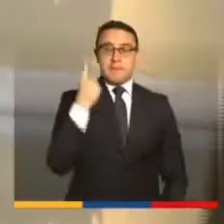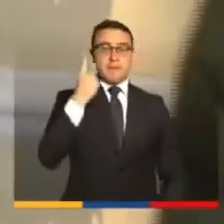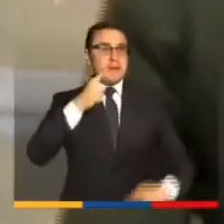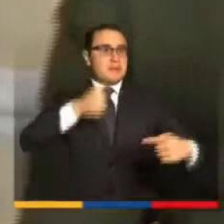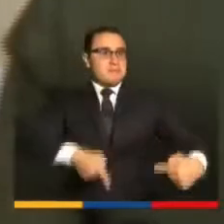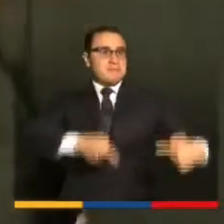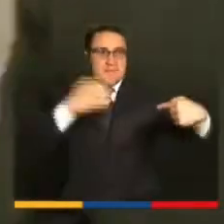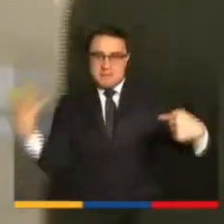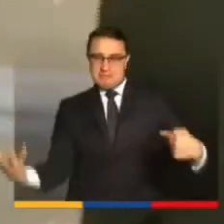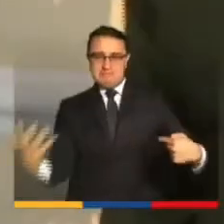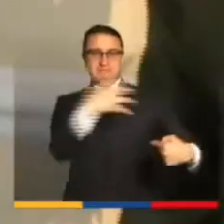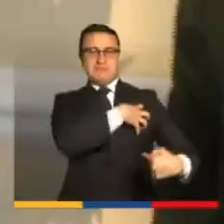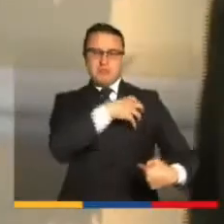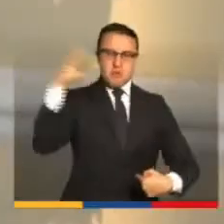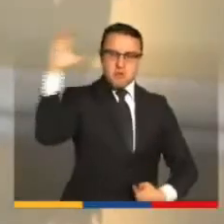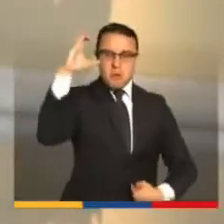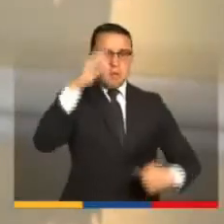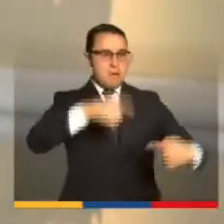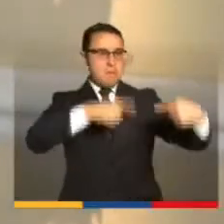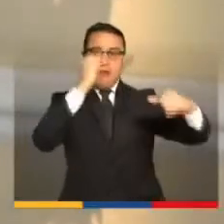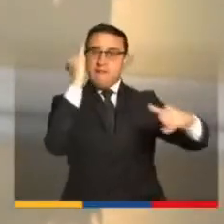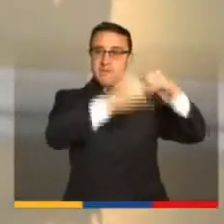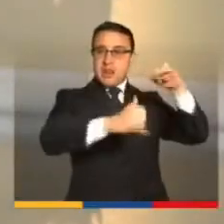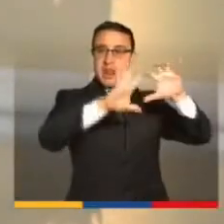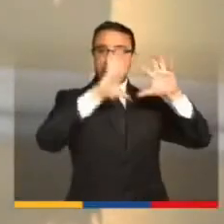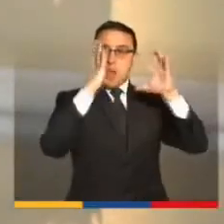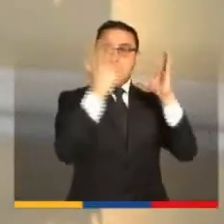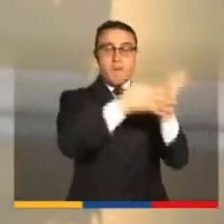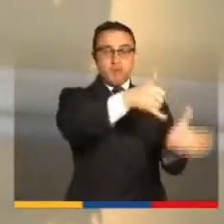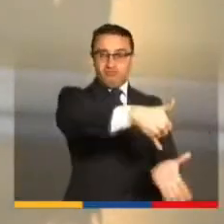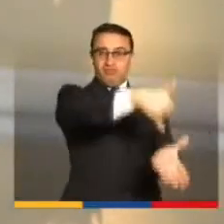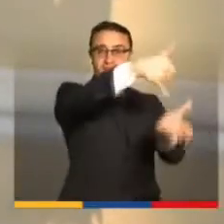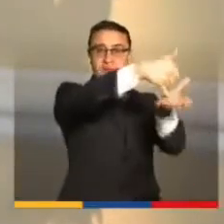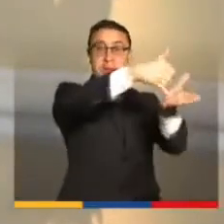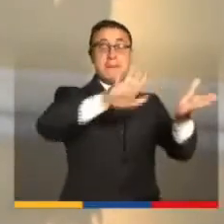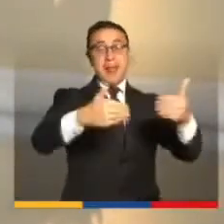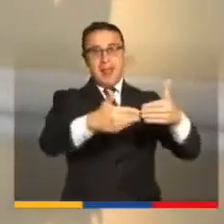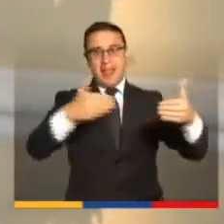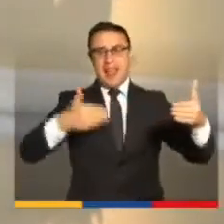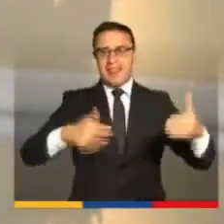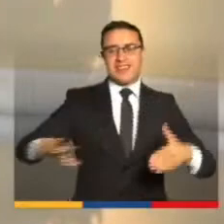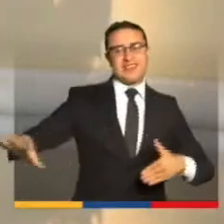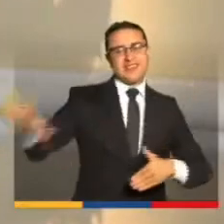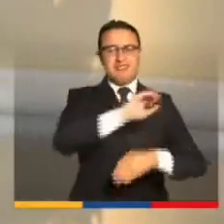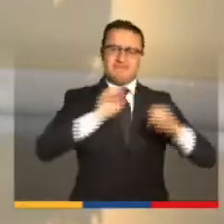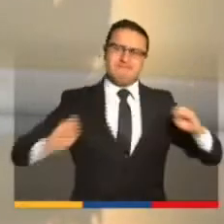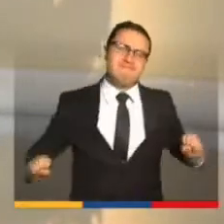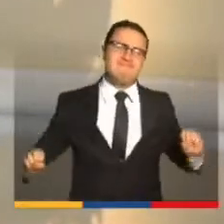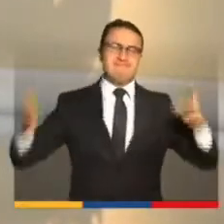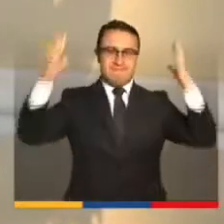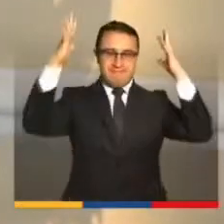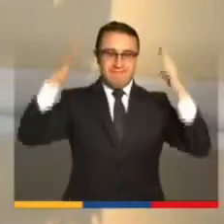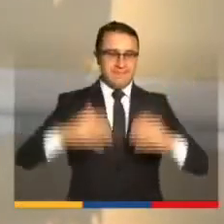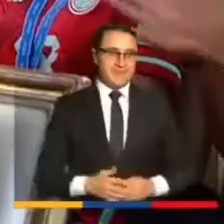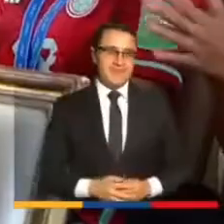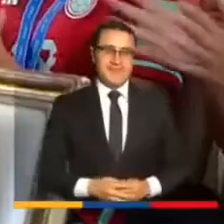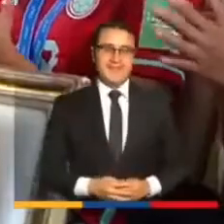la final de una Copa del Mundo. Por favor, antes de continuar, los invito a que las recibamos a todas con un fuerte aplauso.